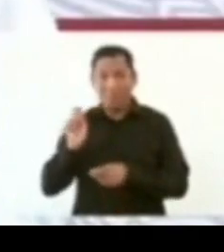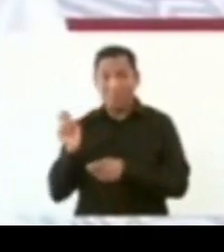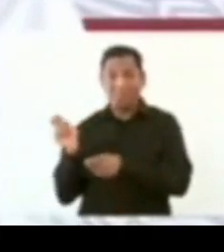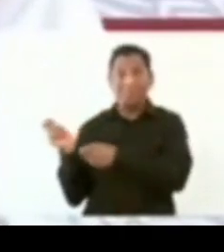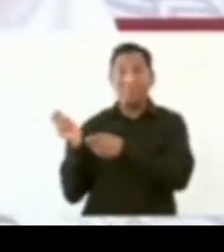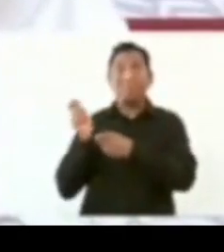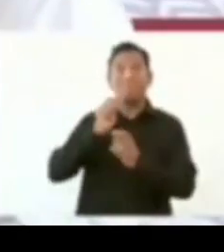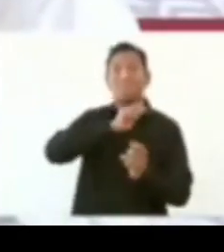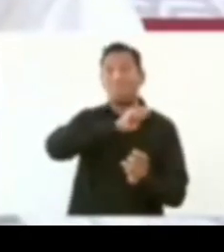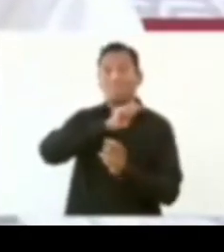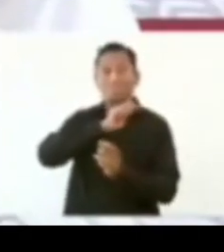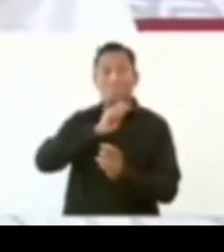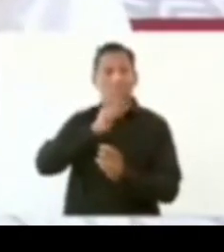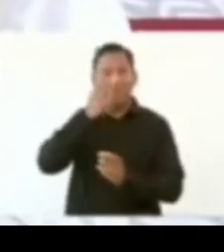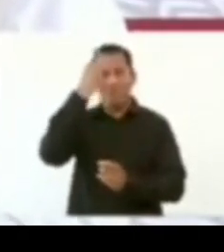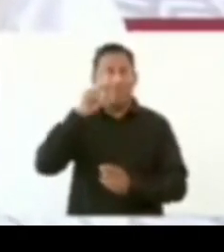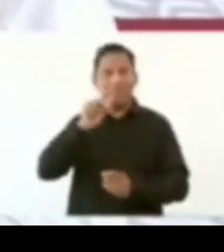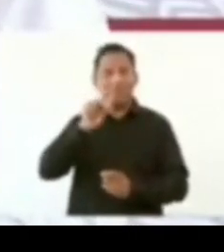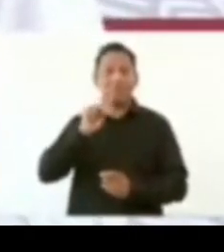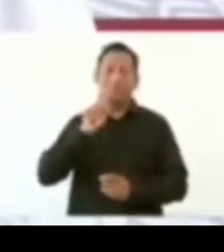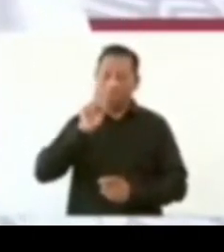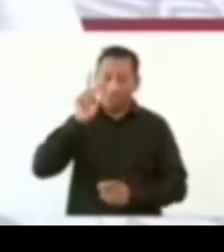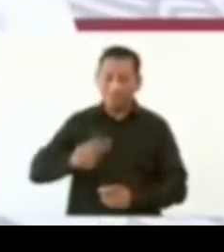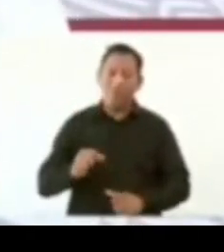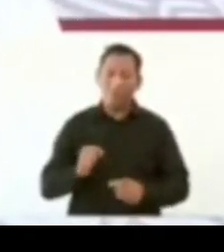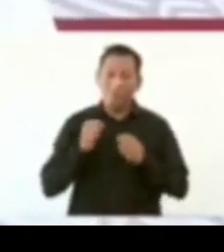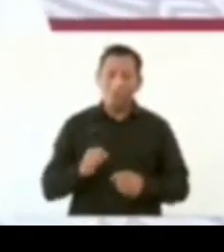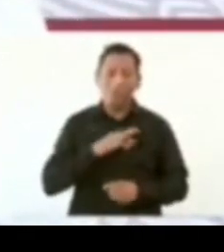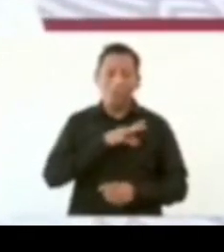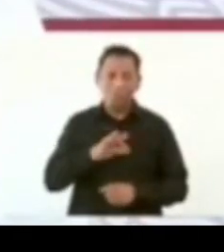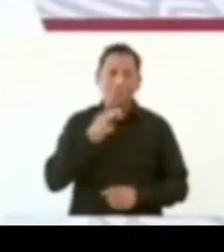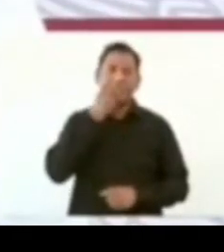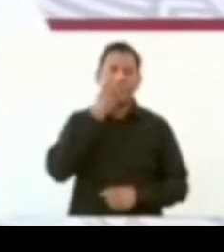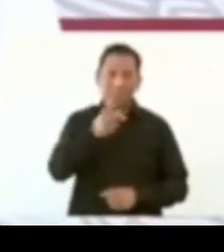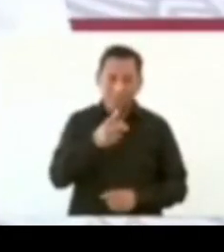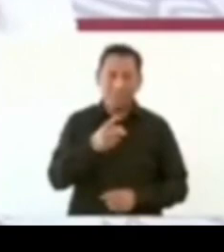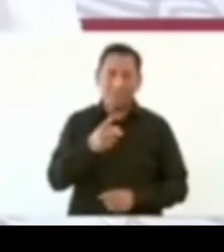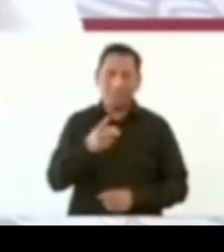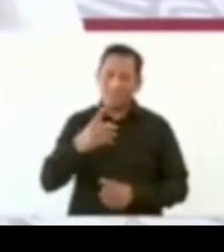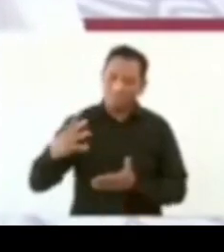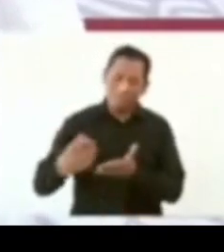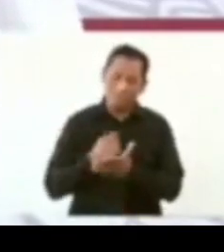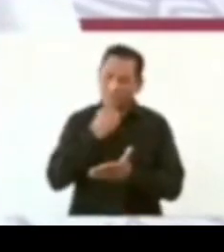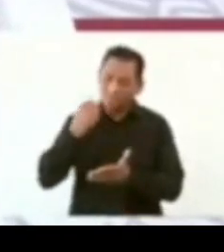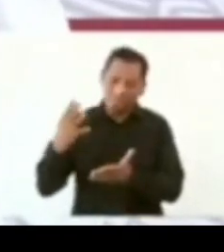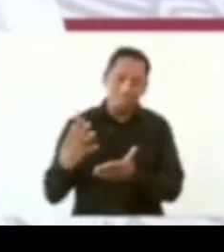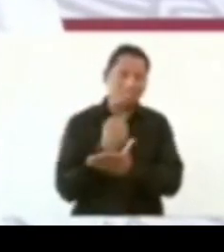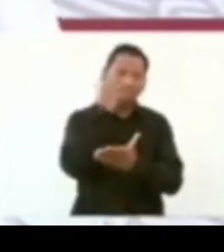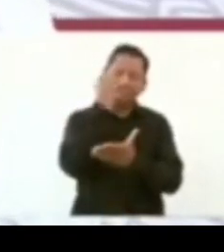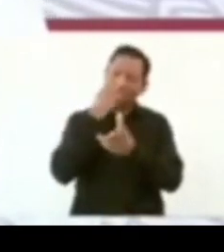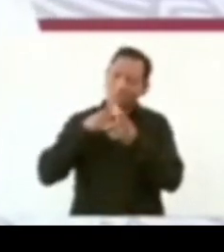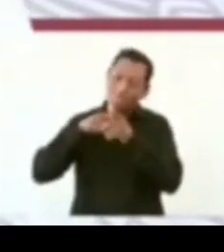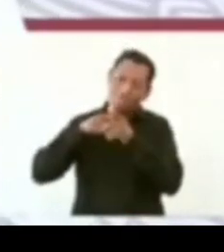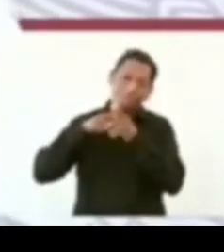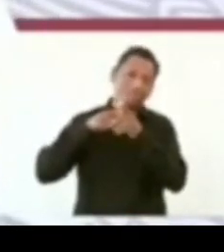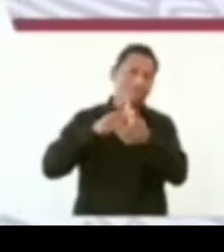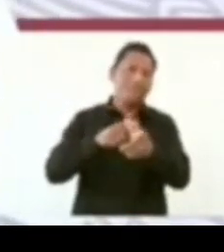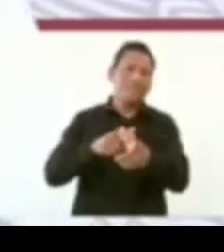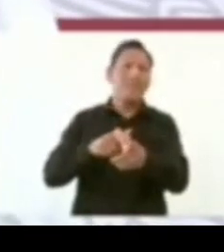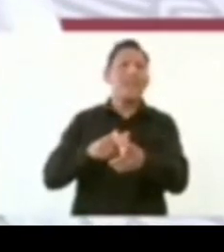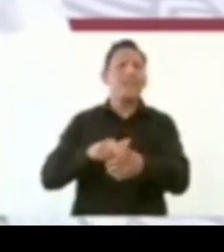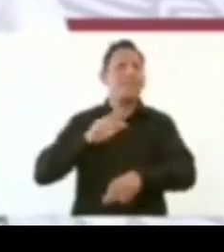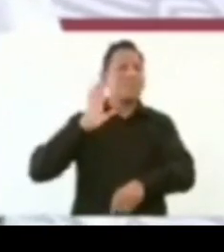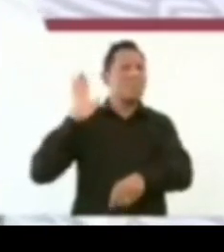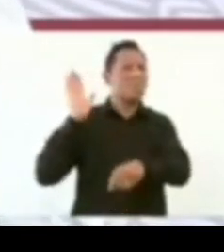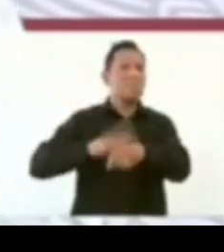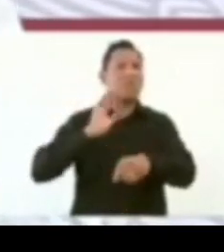Lo que sí les puedo decir es que vamos a seguir ganando. Sí, vamos a seguir ganando los juegos por paliza.